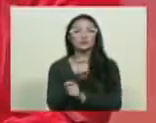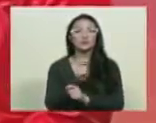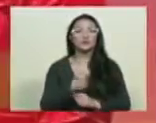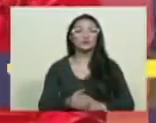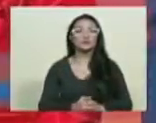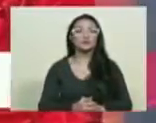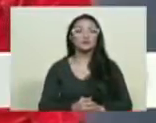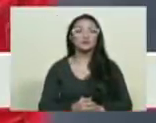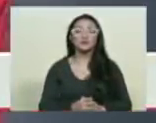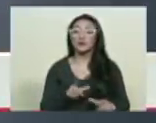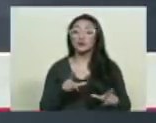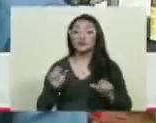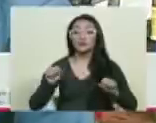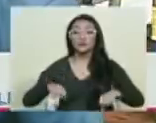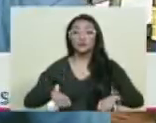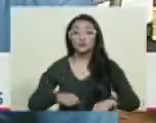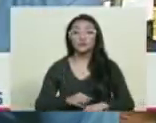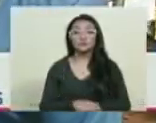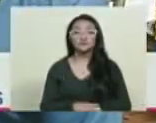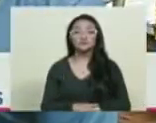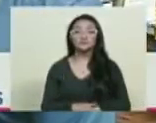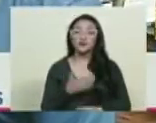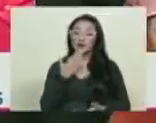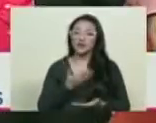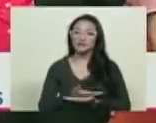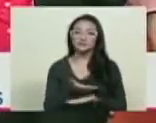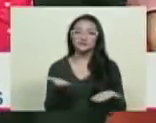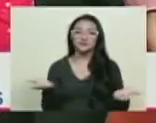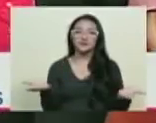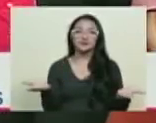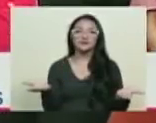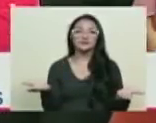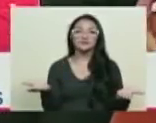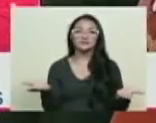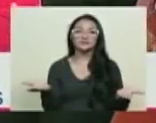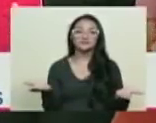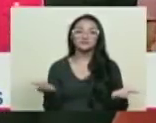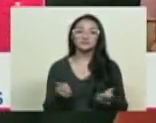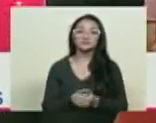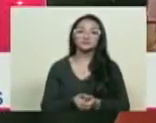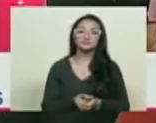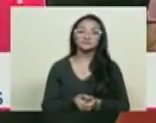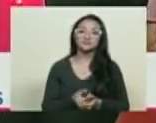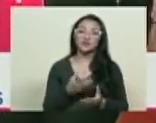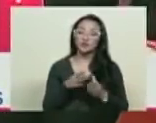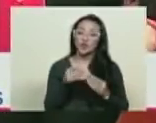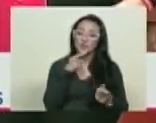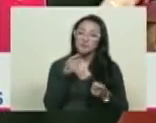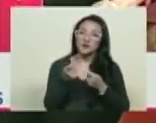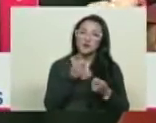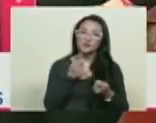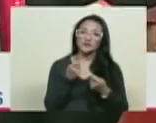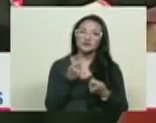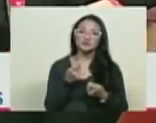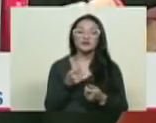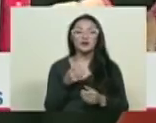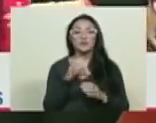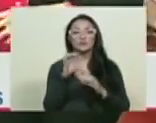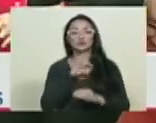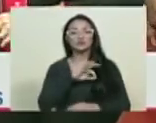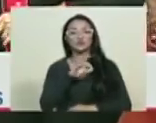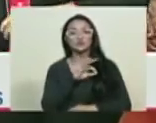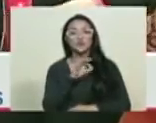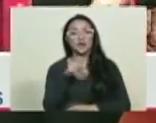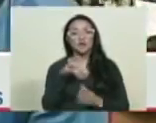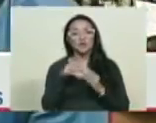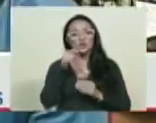estamos listos bueno le doy las gracias a ustedes compatriotas comunicadores y comunicadoras sociales a todo el